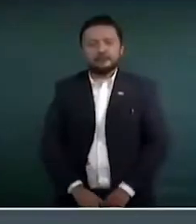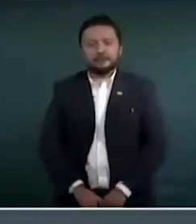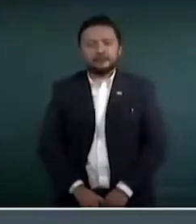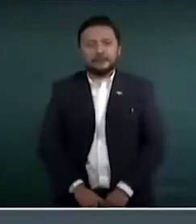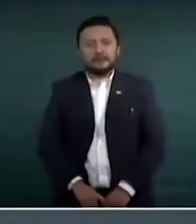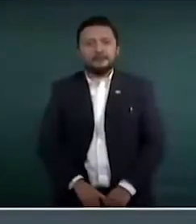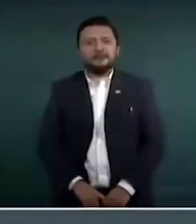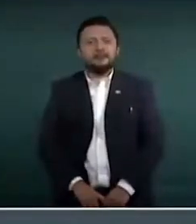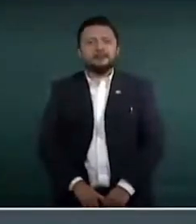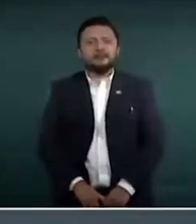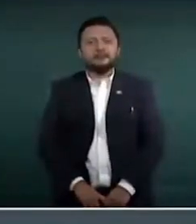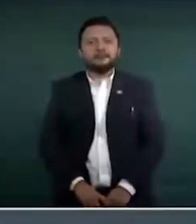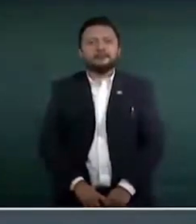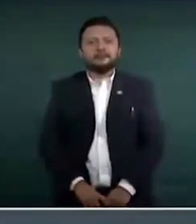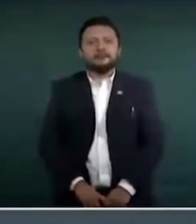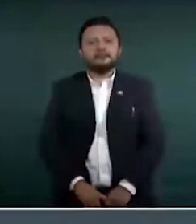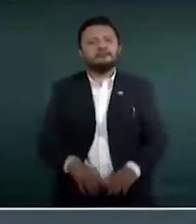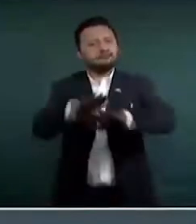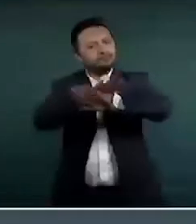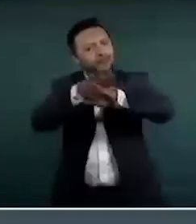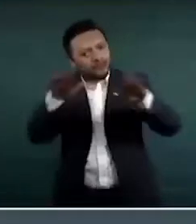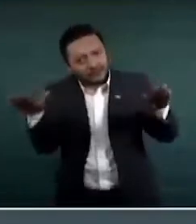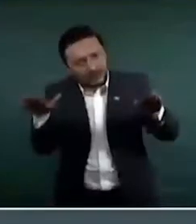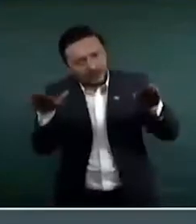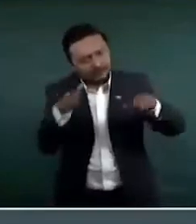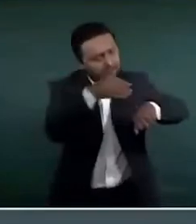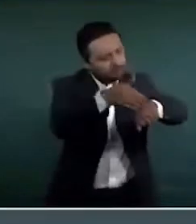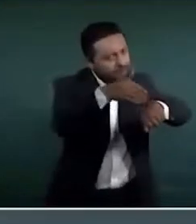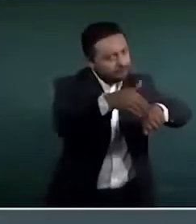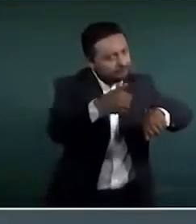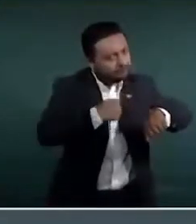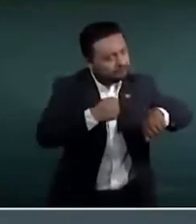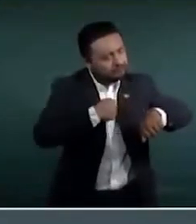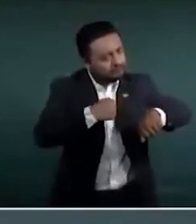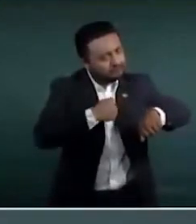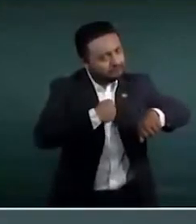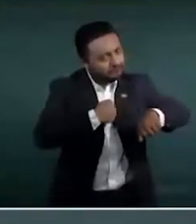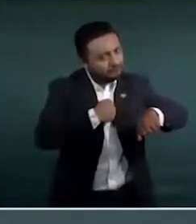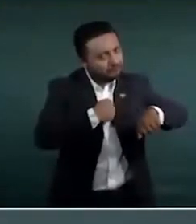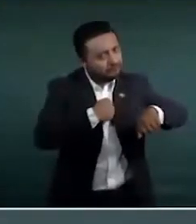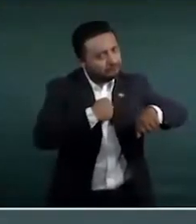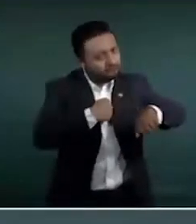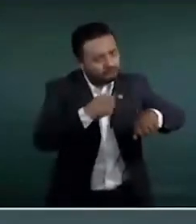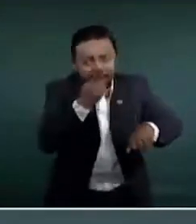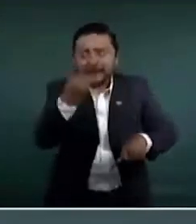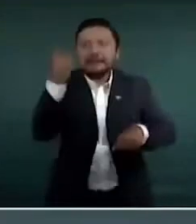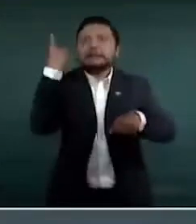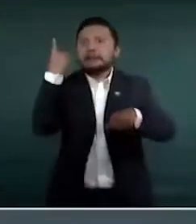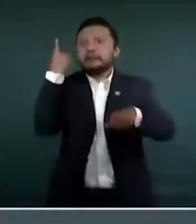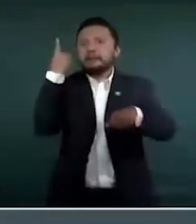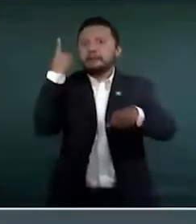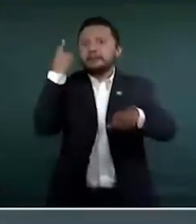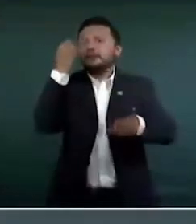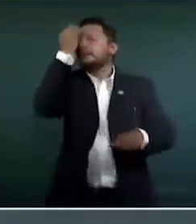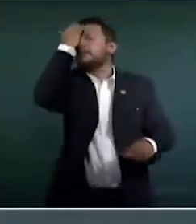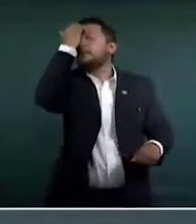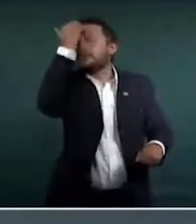Pero ya el dato que tengo adelantado, que se va a dar a